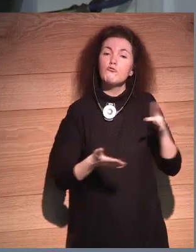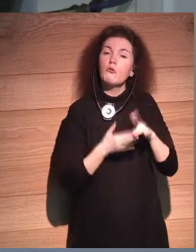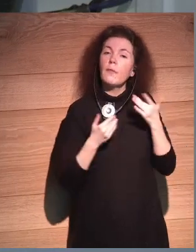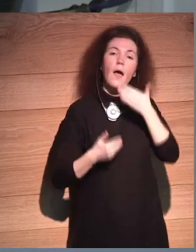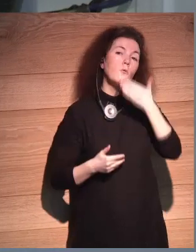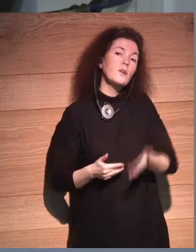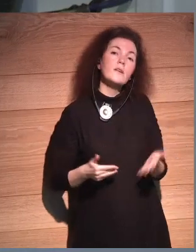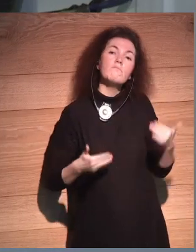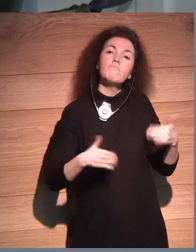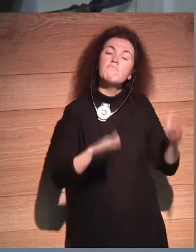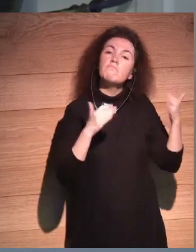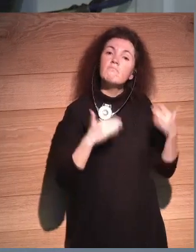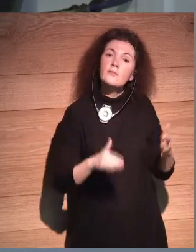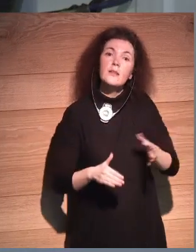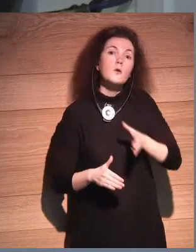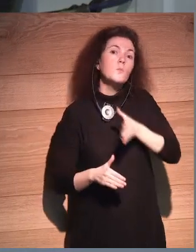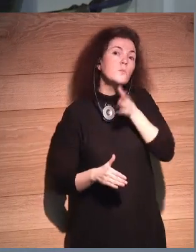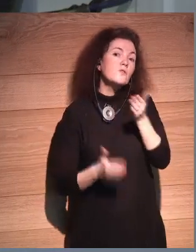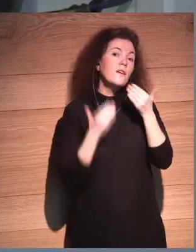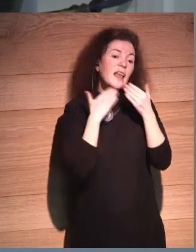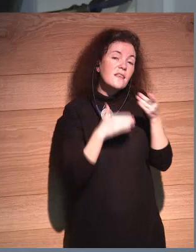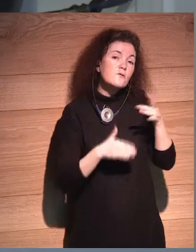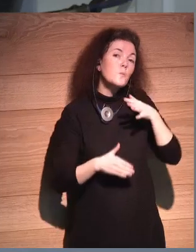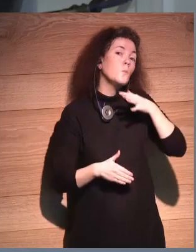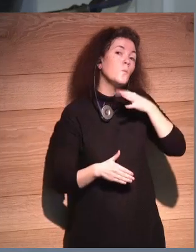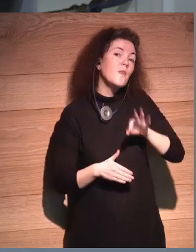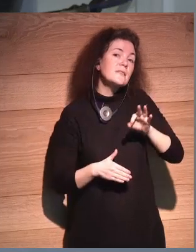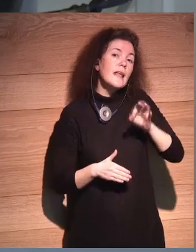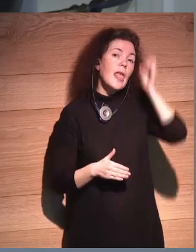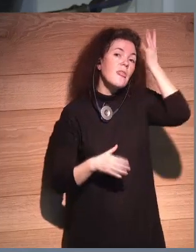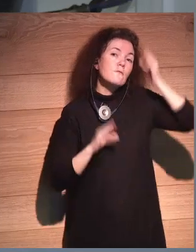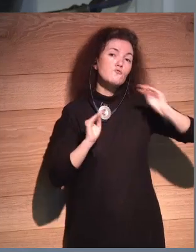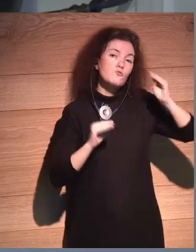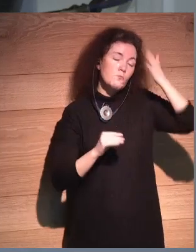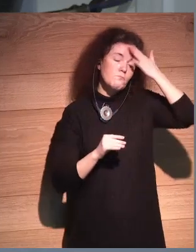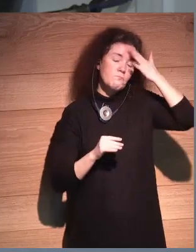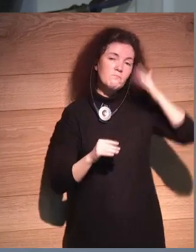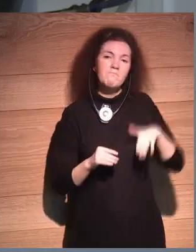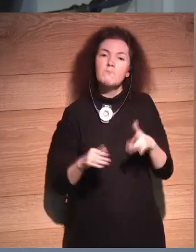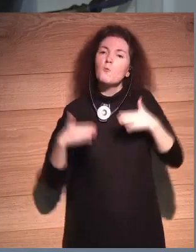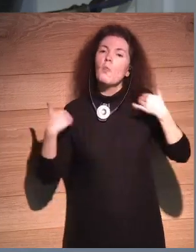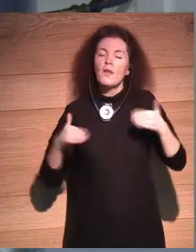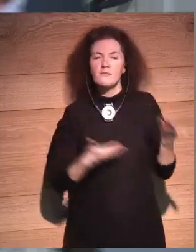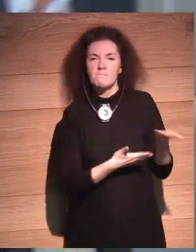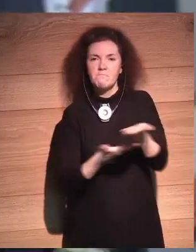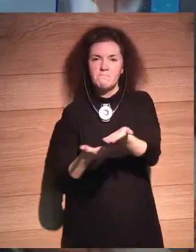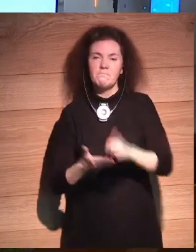y quizás de ahí parte toda su tesis. Cuando quieras.